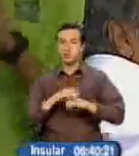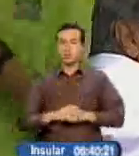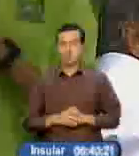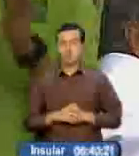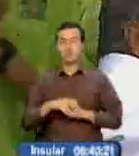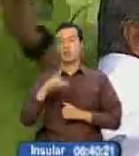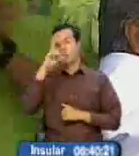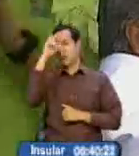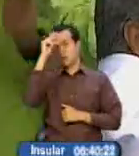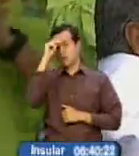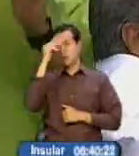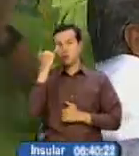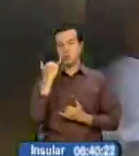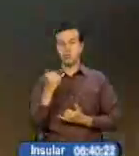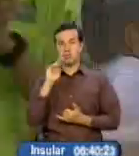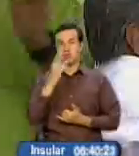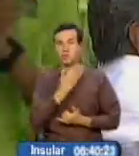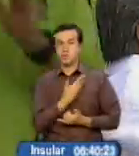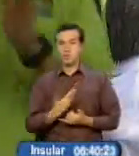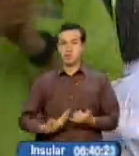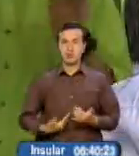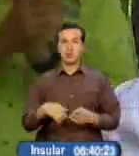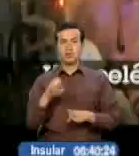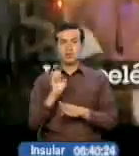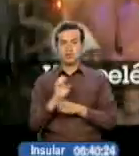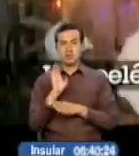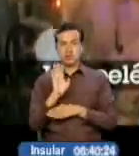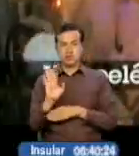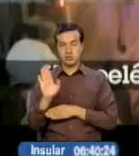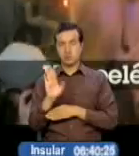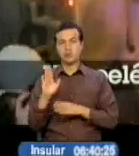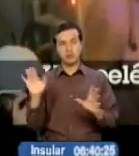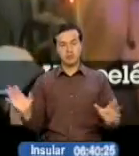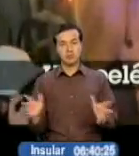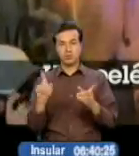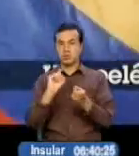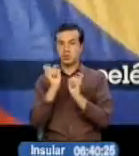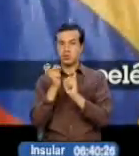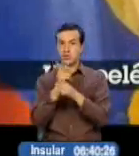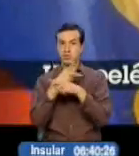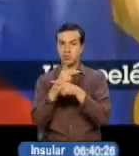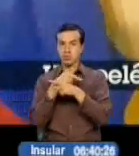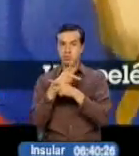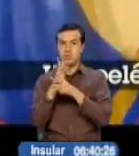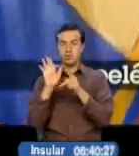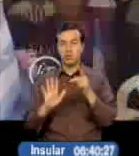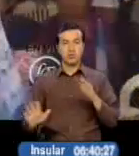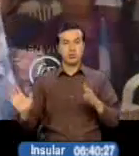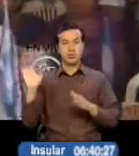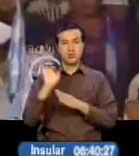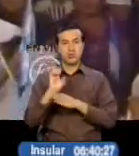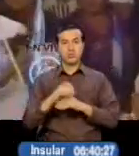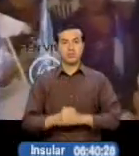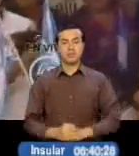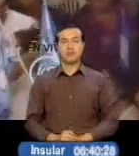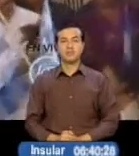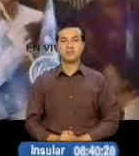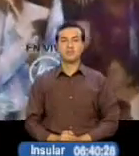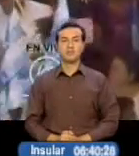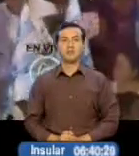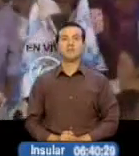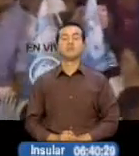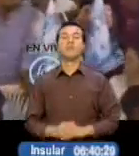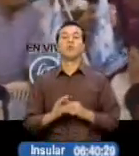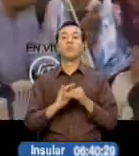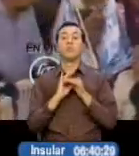y Jorge Glass, actual vicepresidente de la República, quien ha impulsado el cambio de la matriz productiva en el país. La